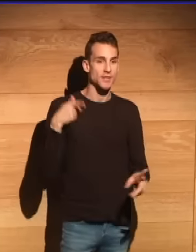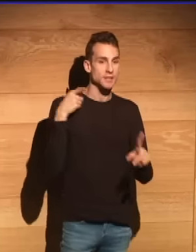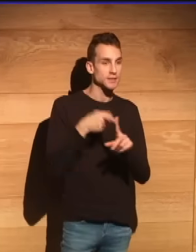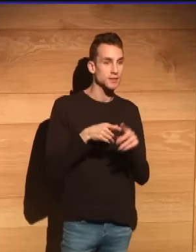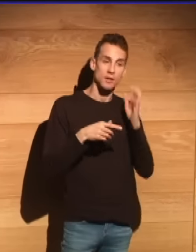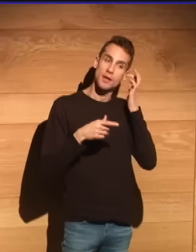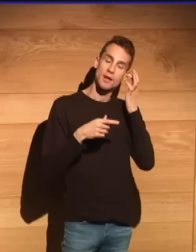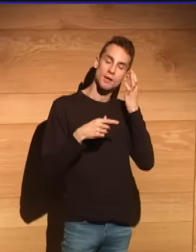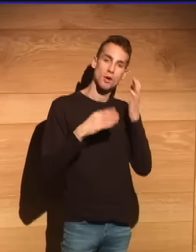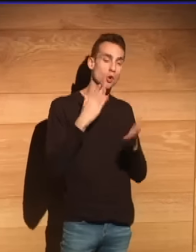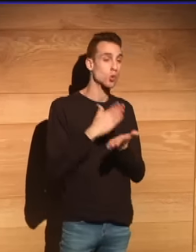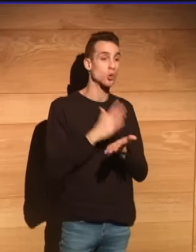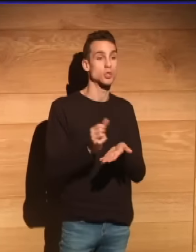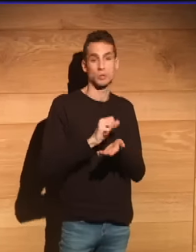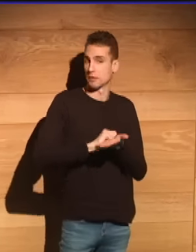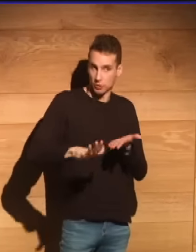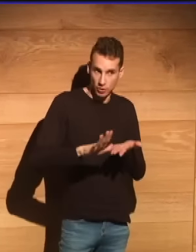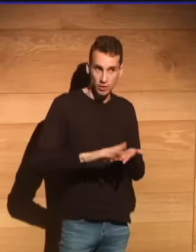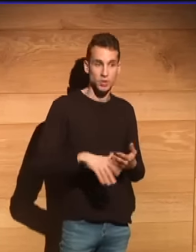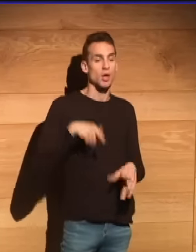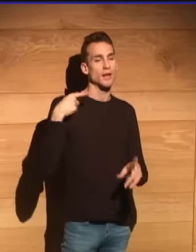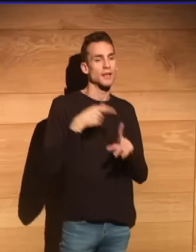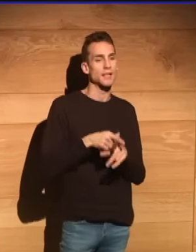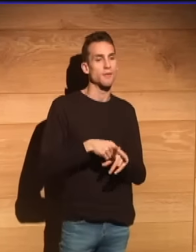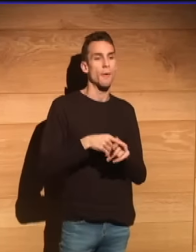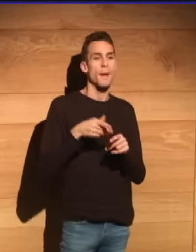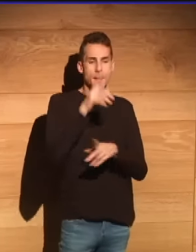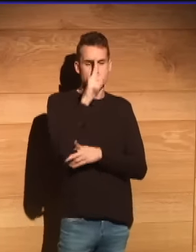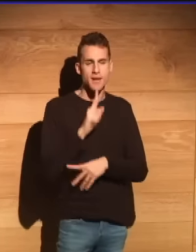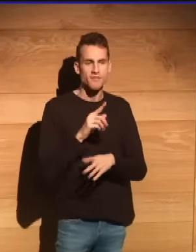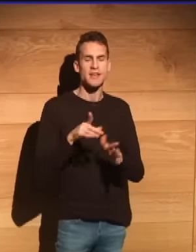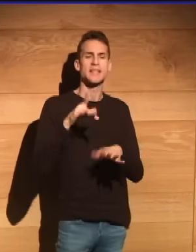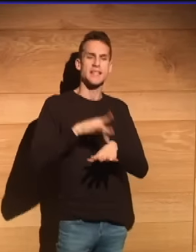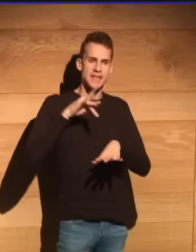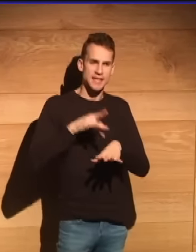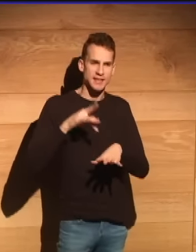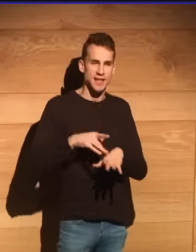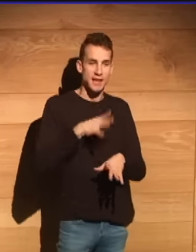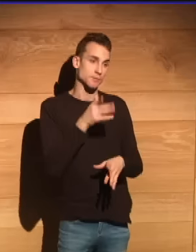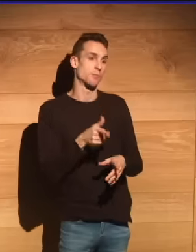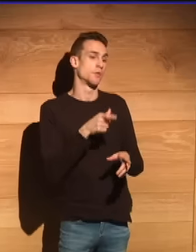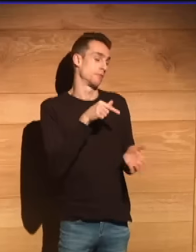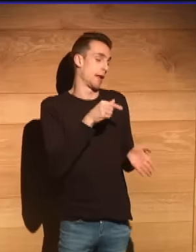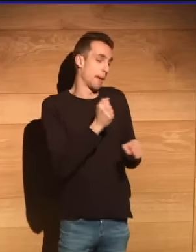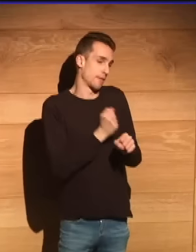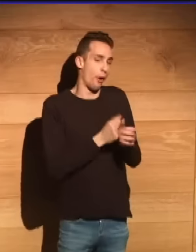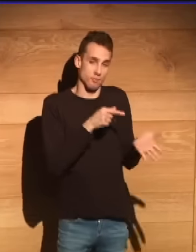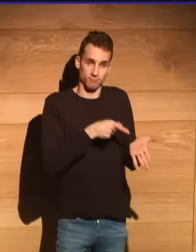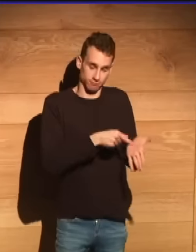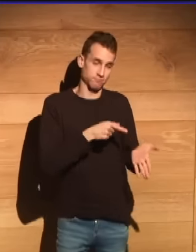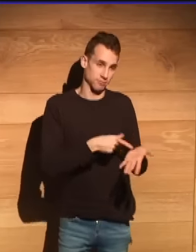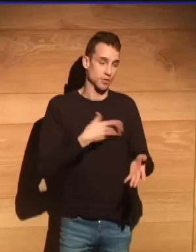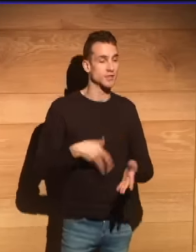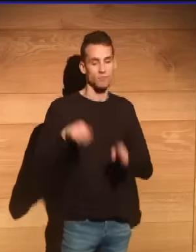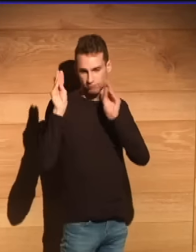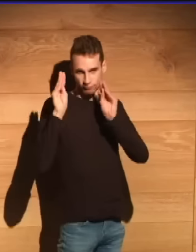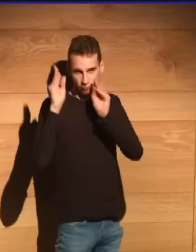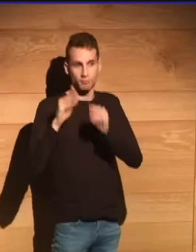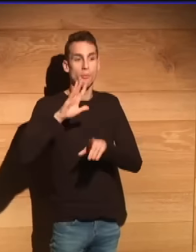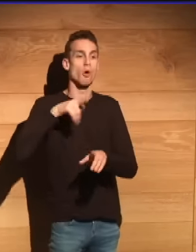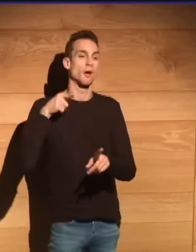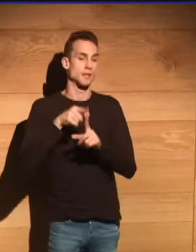perfiles digitales que más demanda el mercado y además incluso por comunidades autónomas. Y yo creo que esta labor que se hace